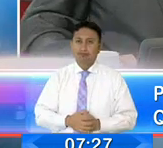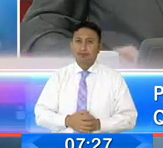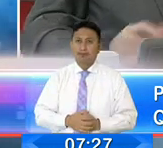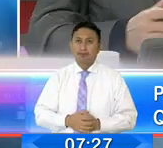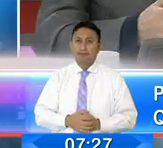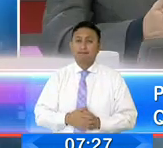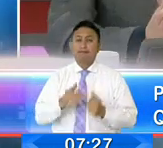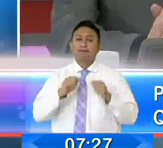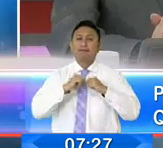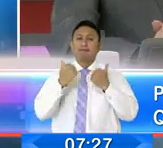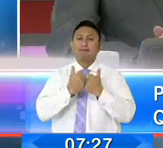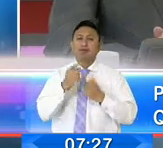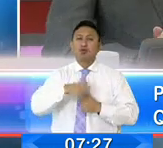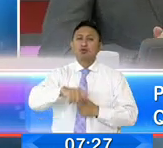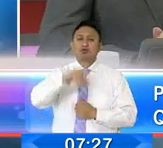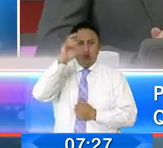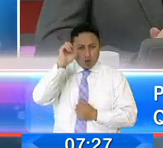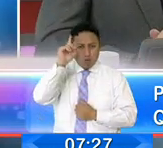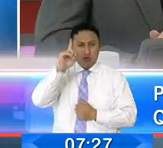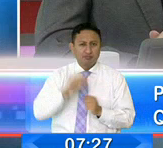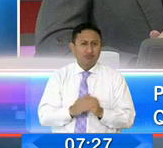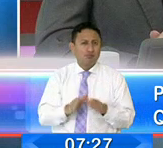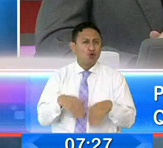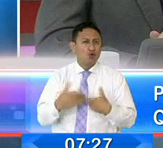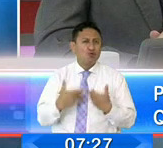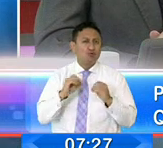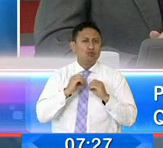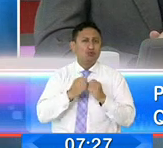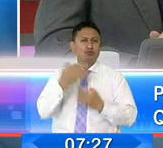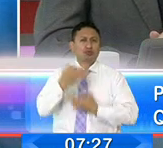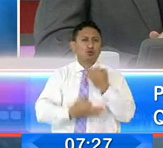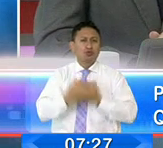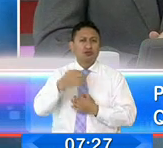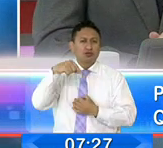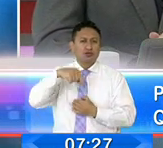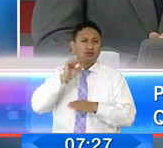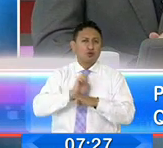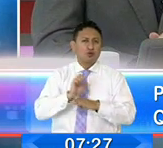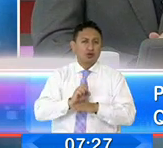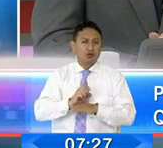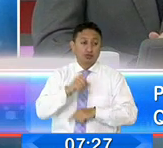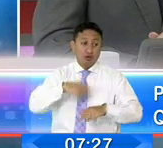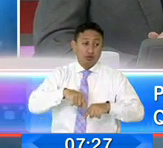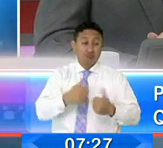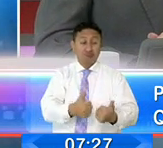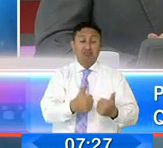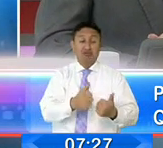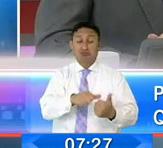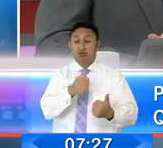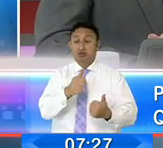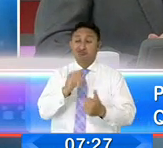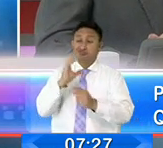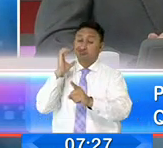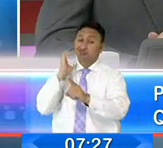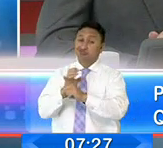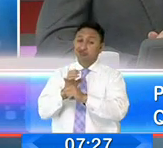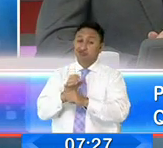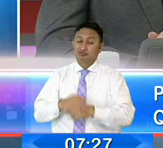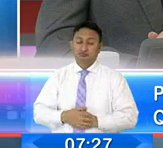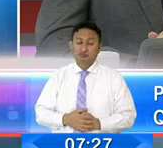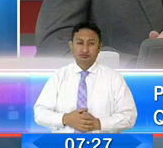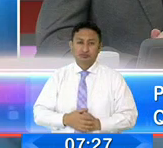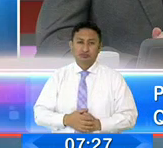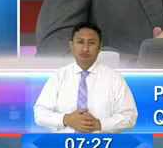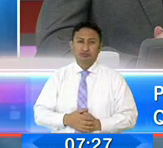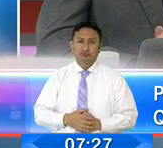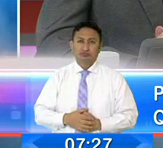¿qué postura tiene usted sobre los organismos de justicia en el país que han sido aplaudidos unos y criticados otros?